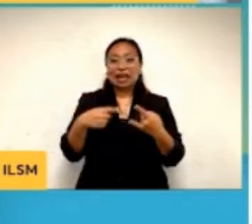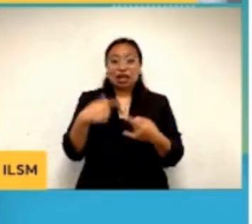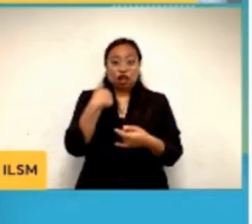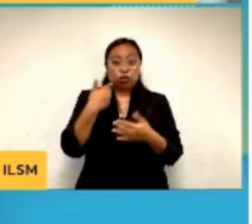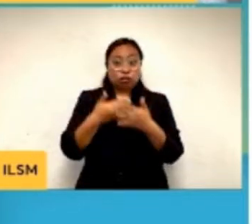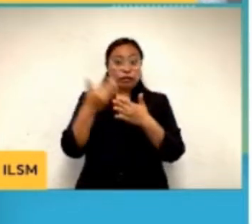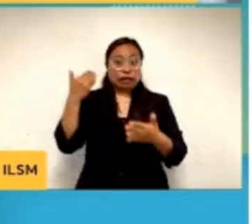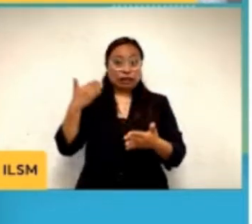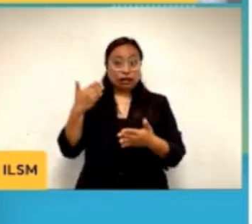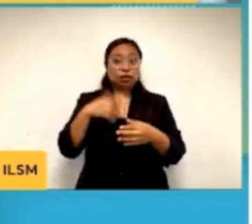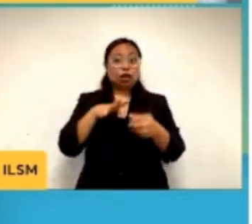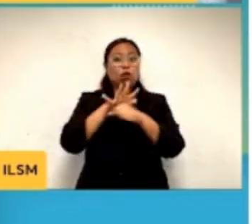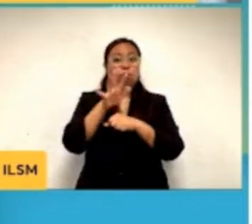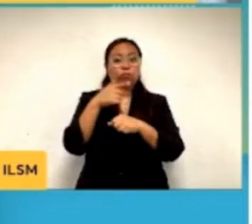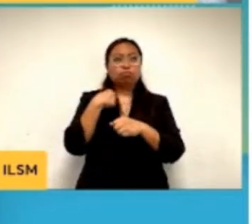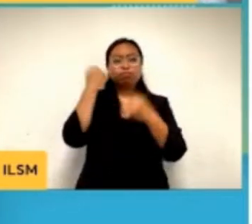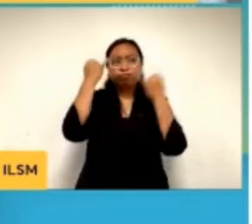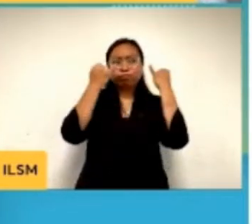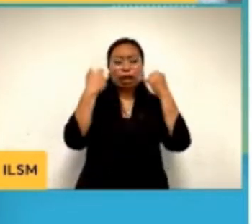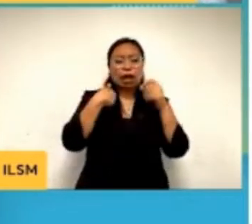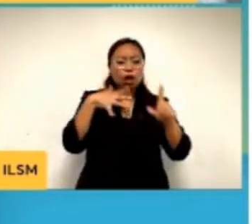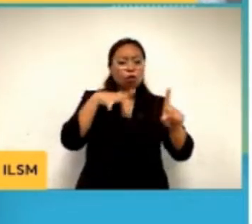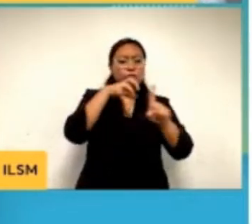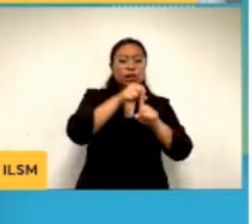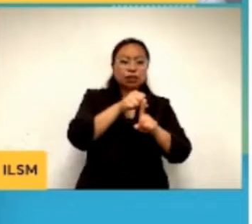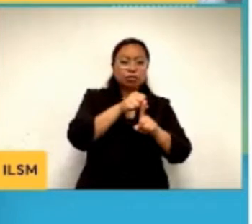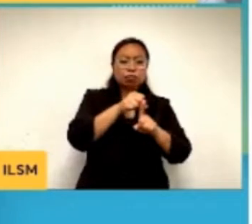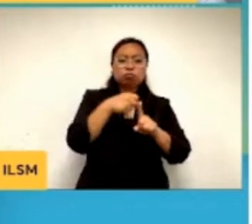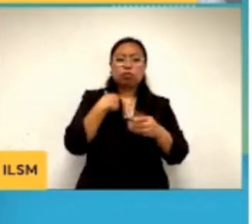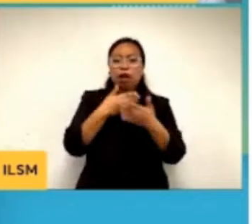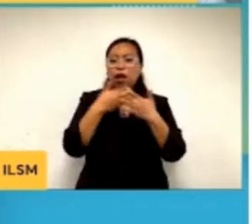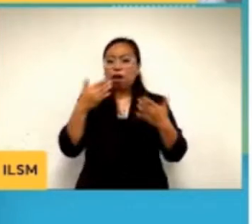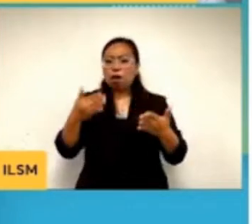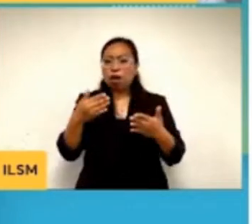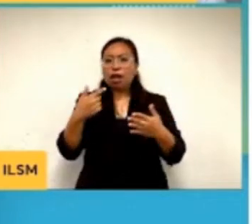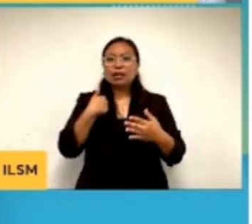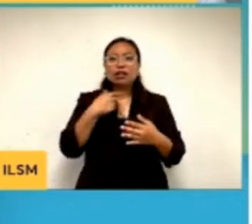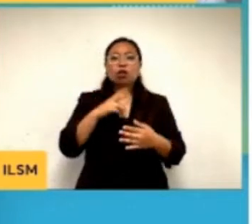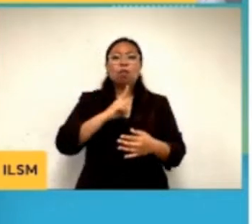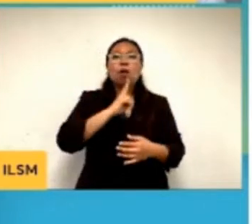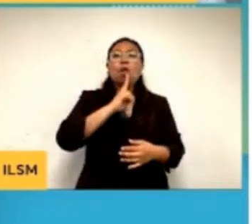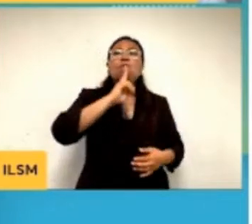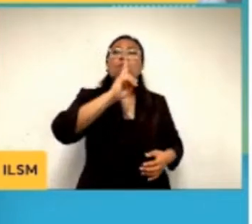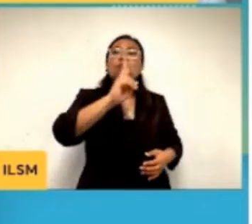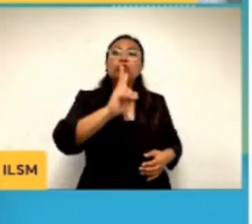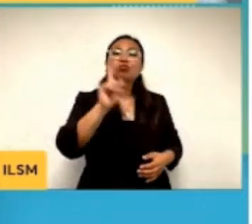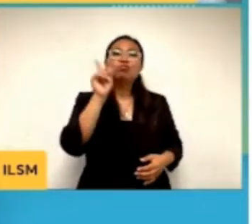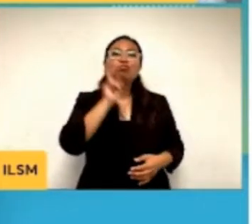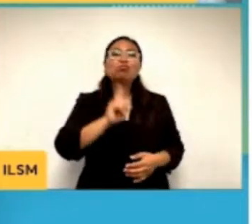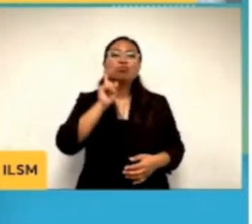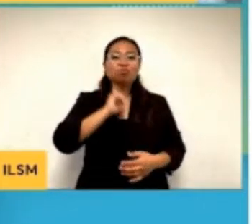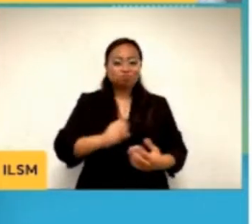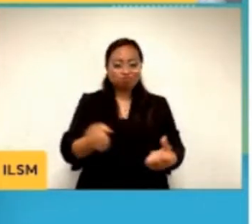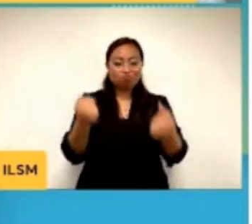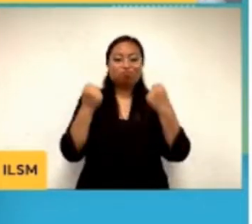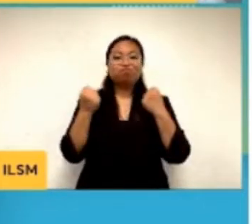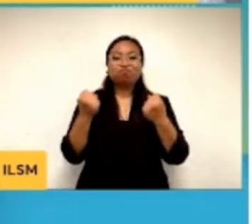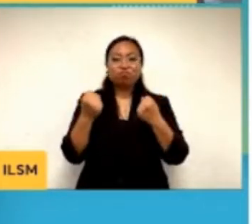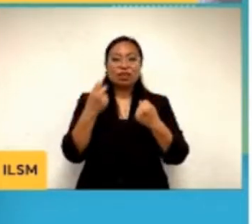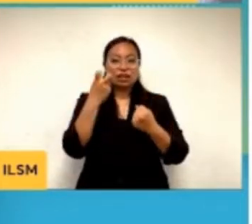propósito es amplificar la voz de mujeres que impactan, es